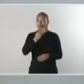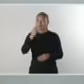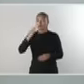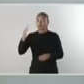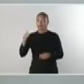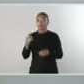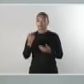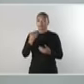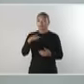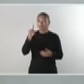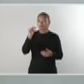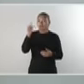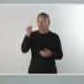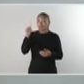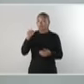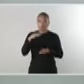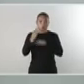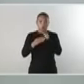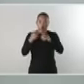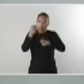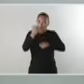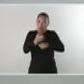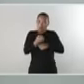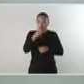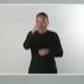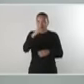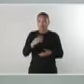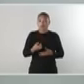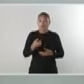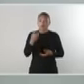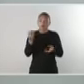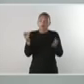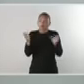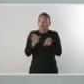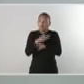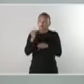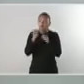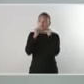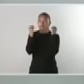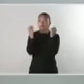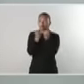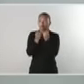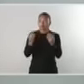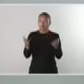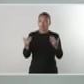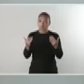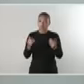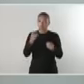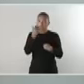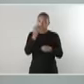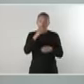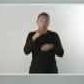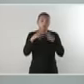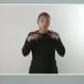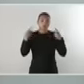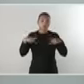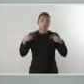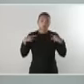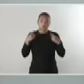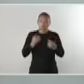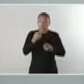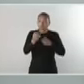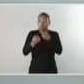el 10% del presupuesto total a rescatar el tejido social quedemos realmente que le toque a la gente a ti